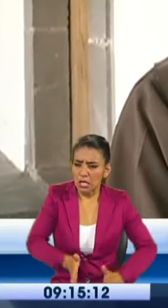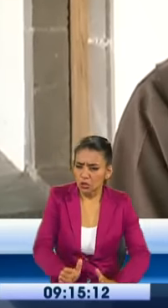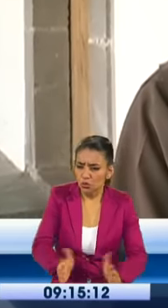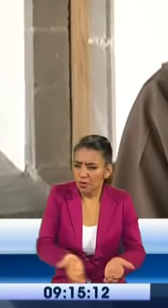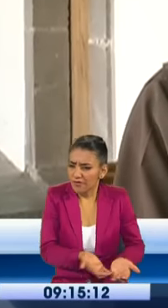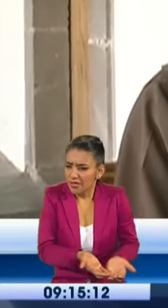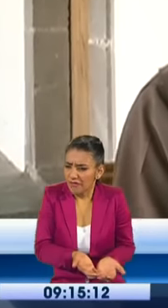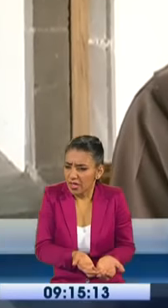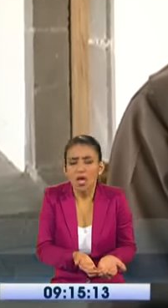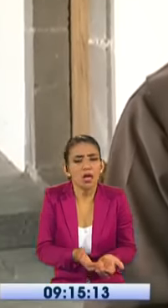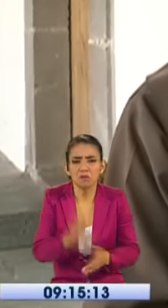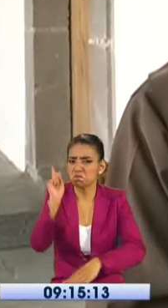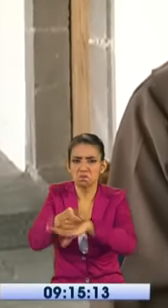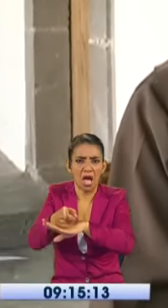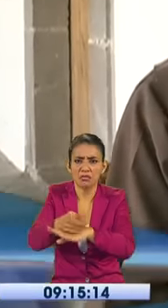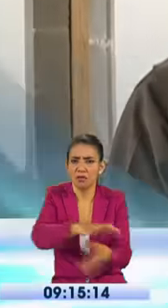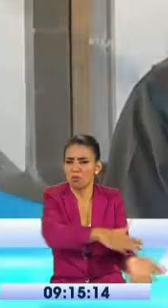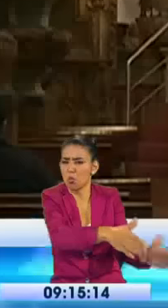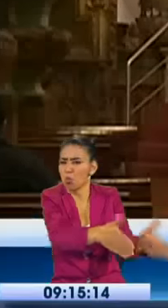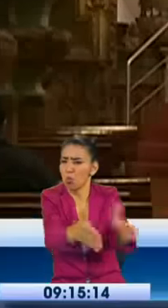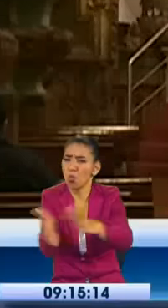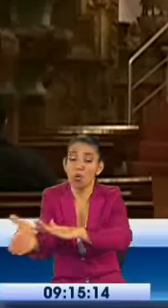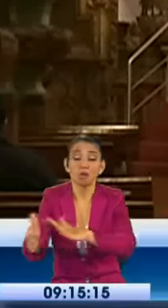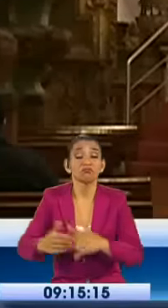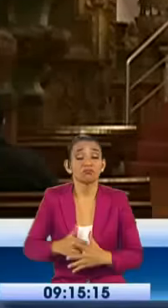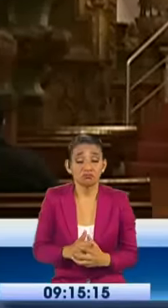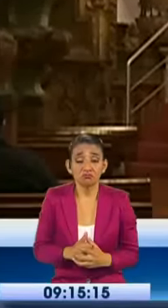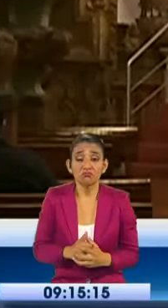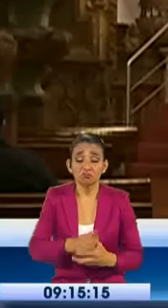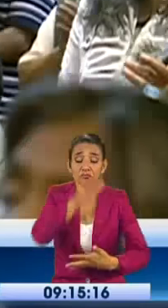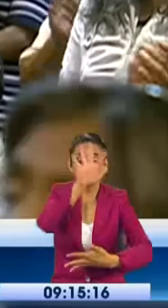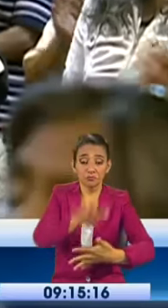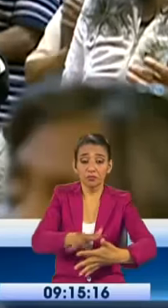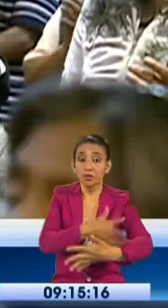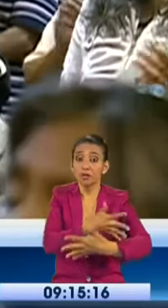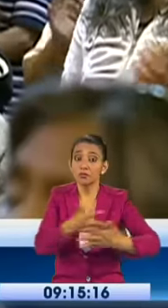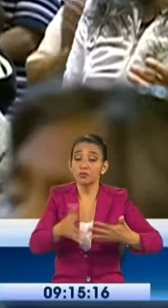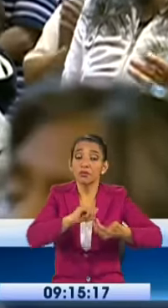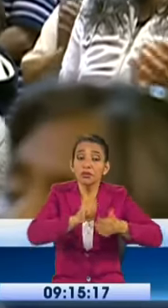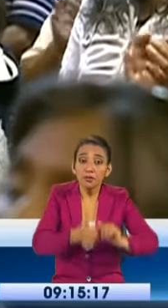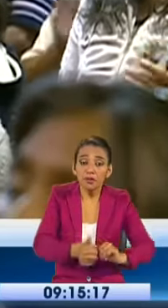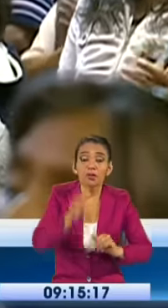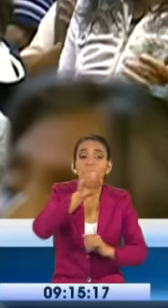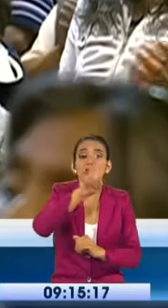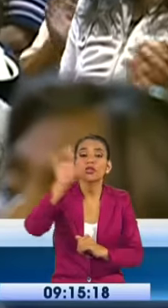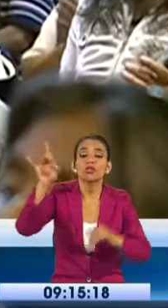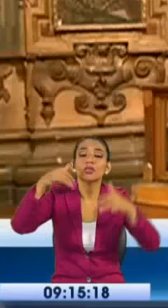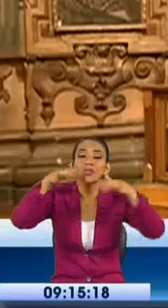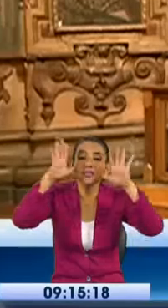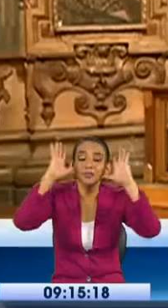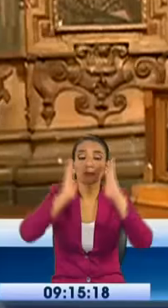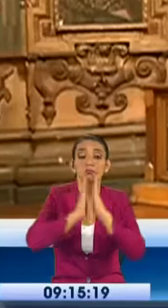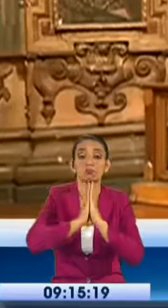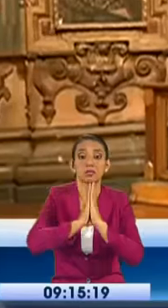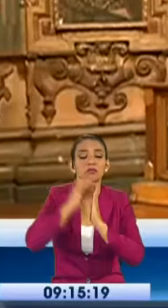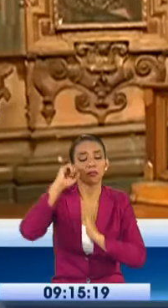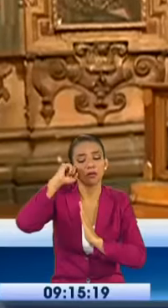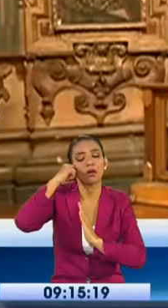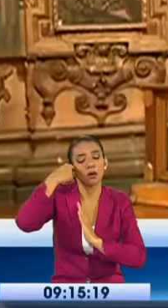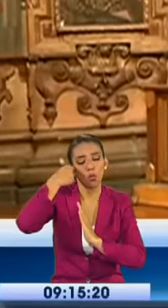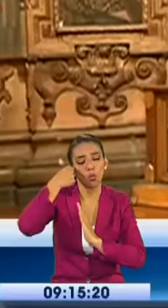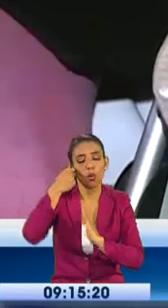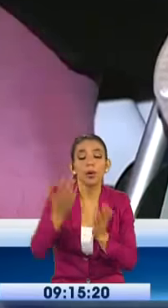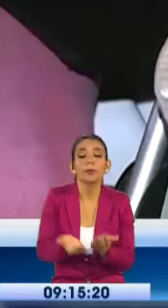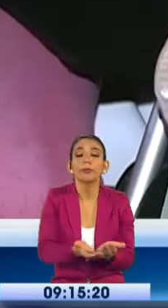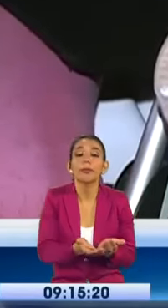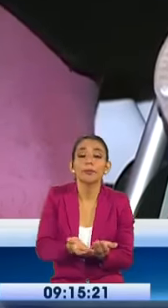manda matar justamente a los niños. Según el calendario litúrgico, cada 28 de diciembre durante la misa, se recuerda a todos estos